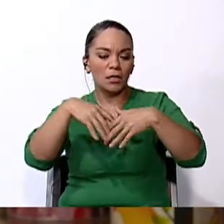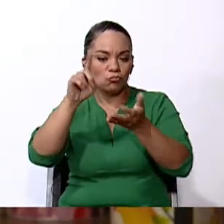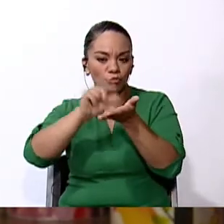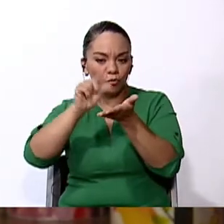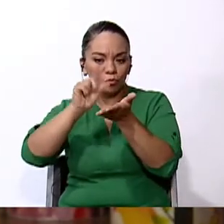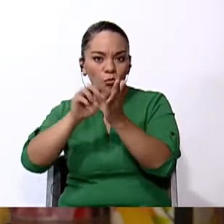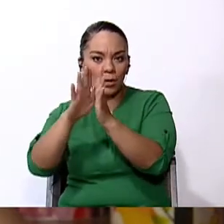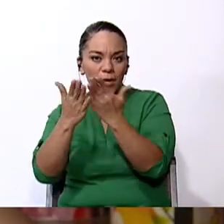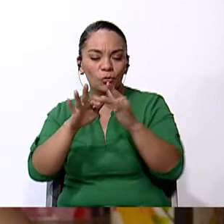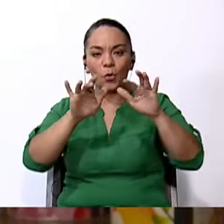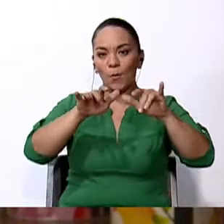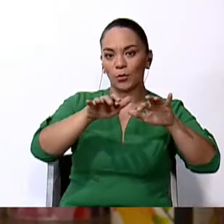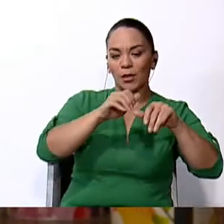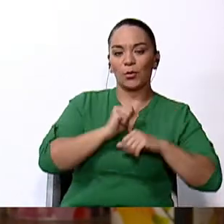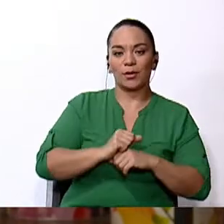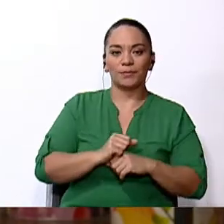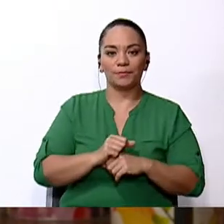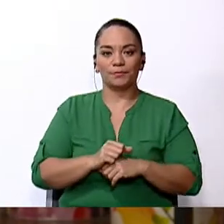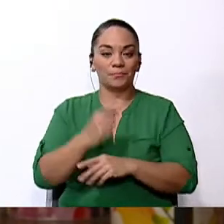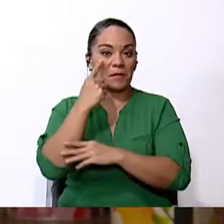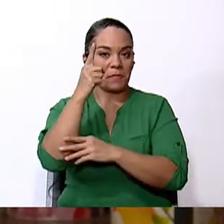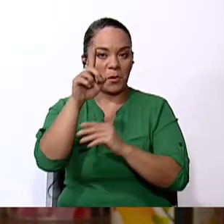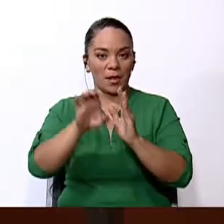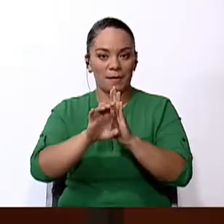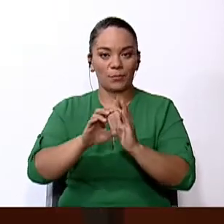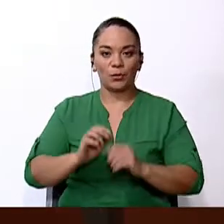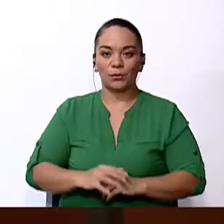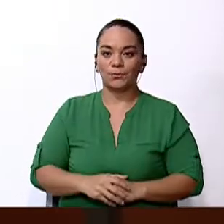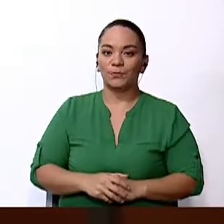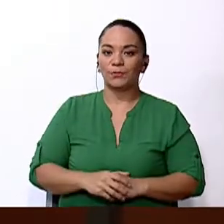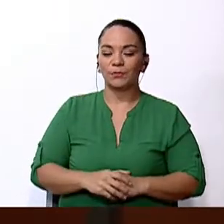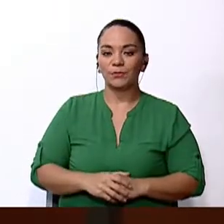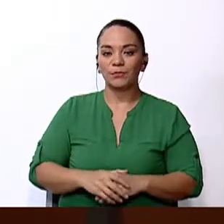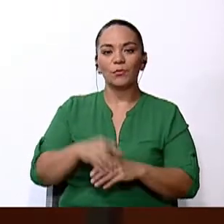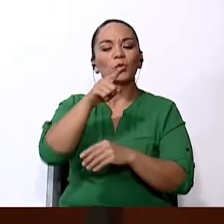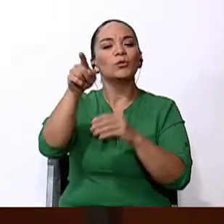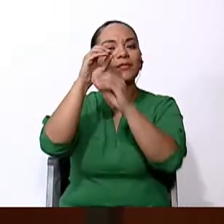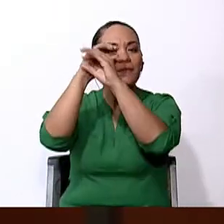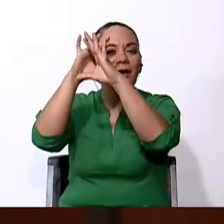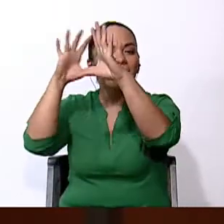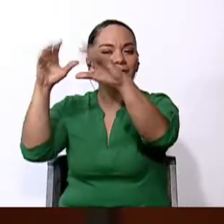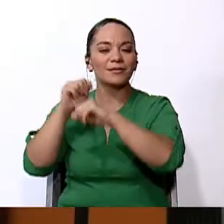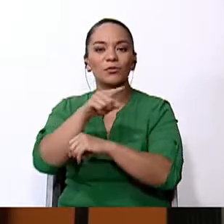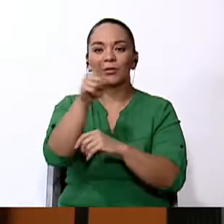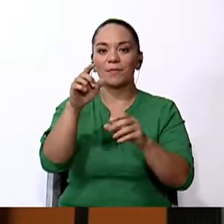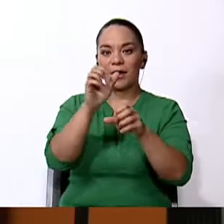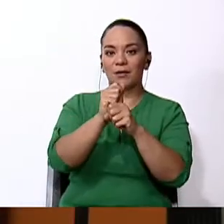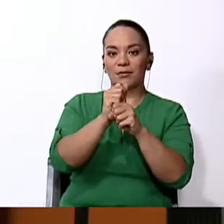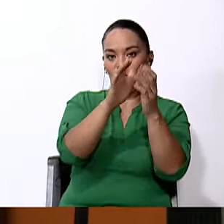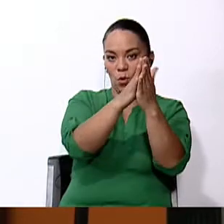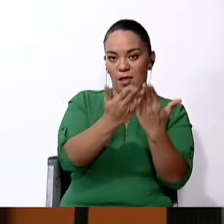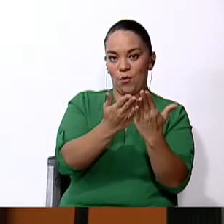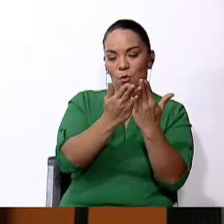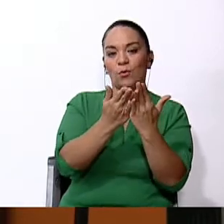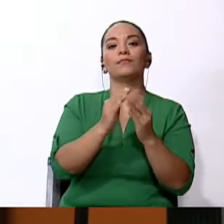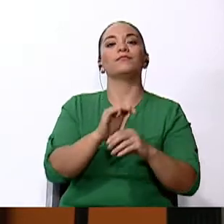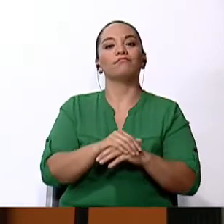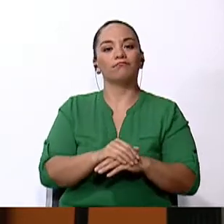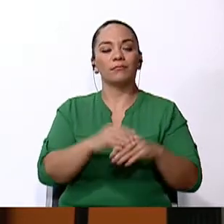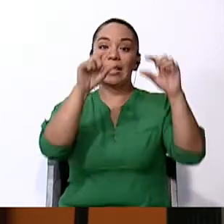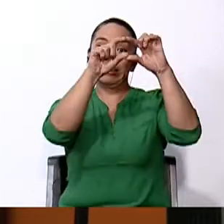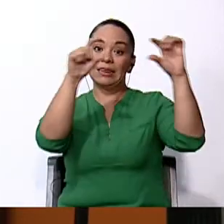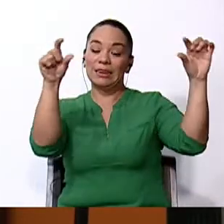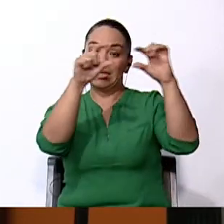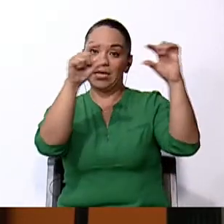de computadora. Ven, vea, les voy a poner un ejemplo. Imagínense que ustedes van a hacer un libro. Entonces pueden poner el título con